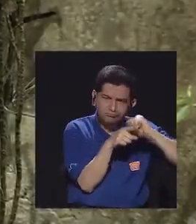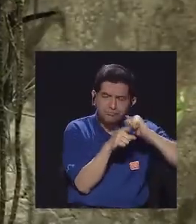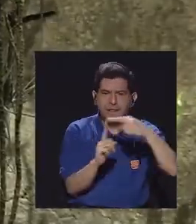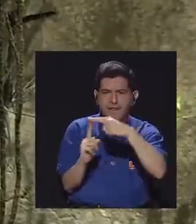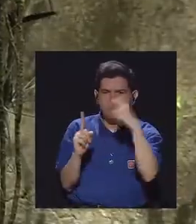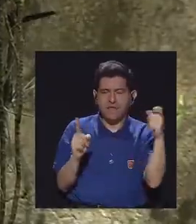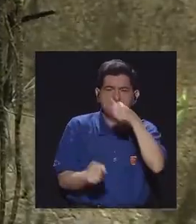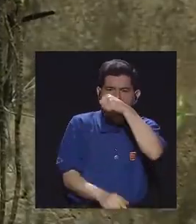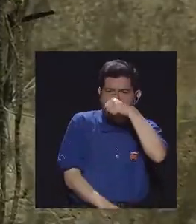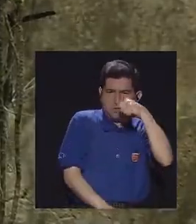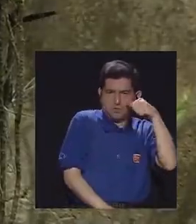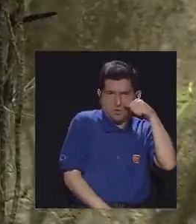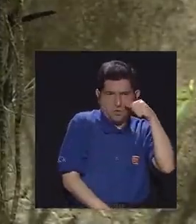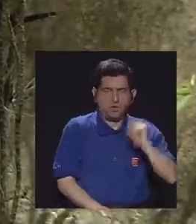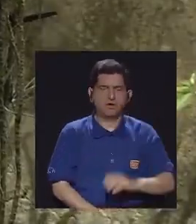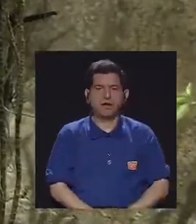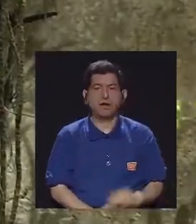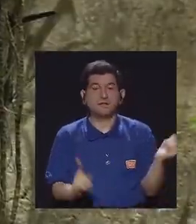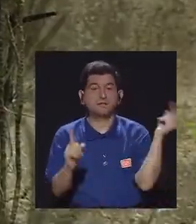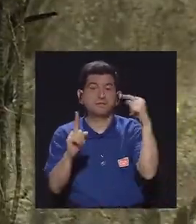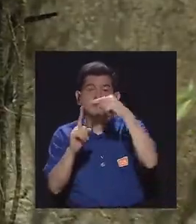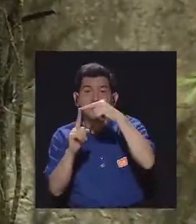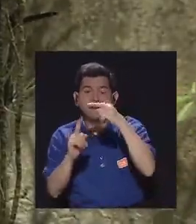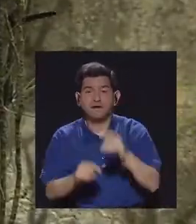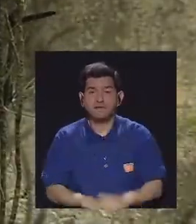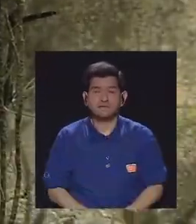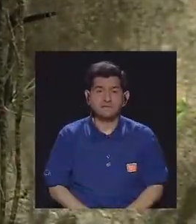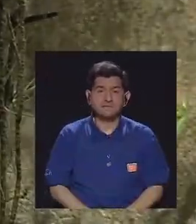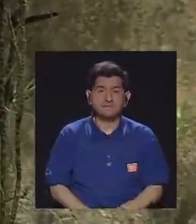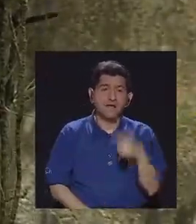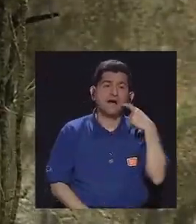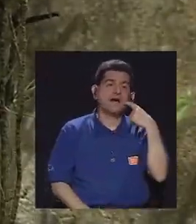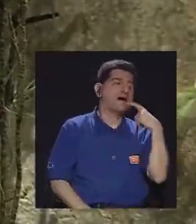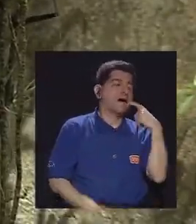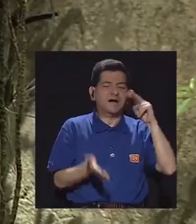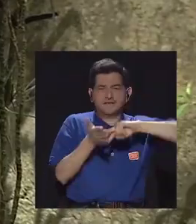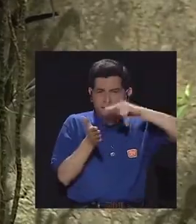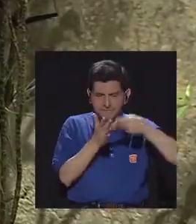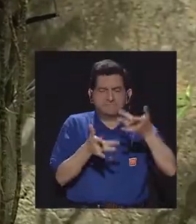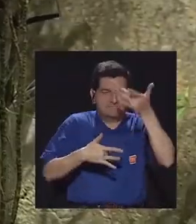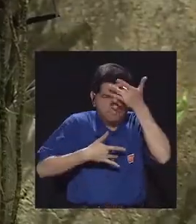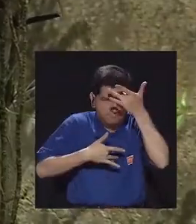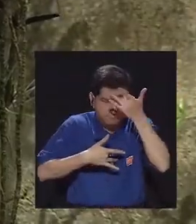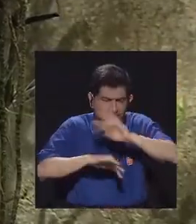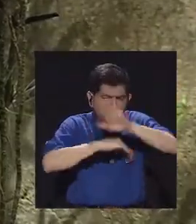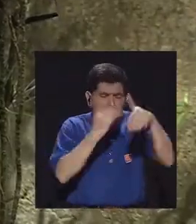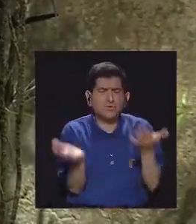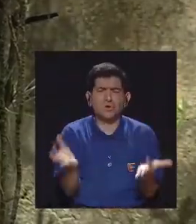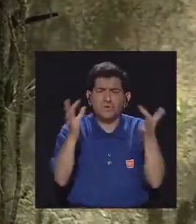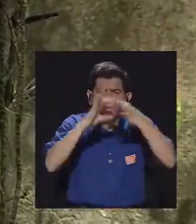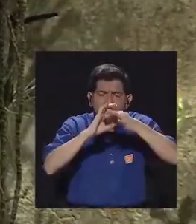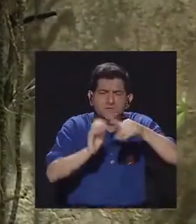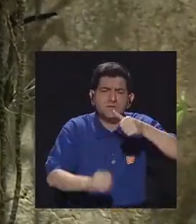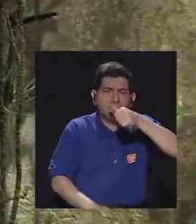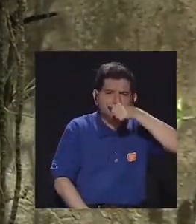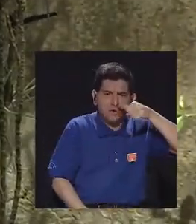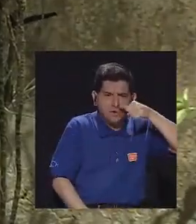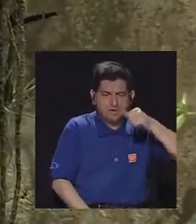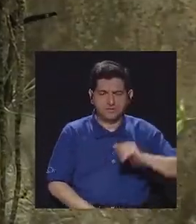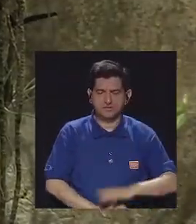desde drogas hasta, bueno, que la adicción es una enfermedad, todo relacionado con las drogas,